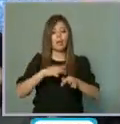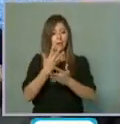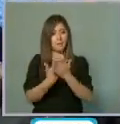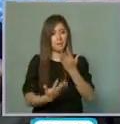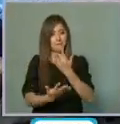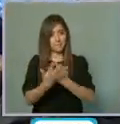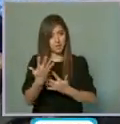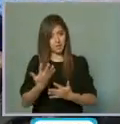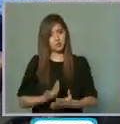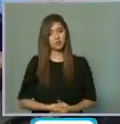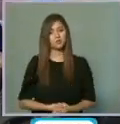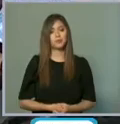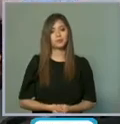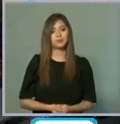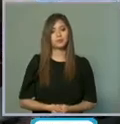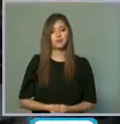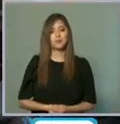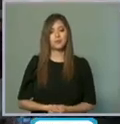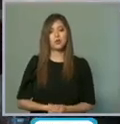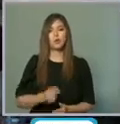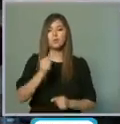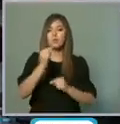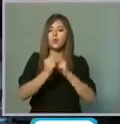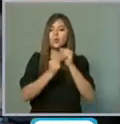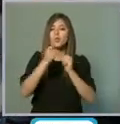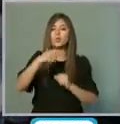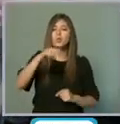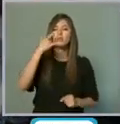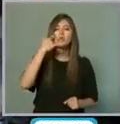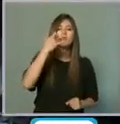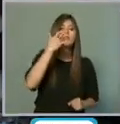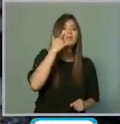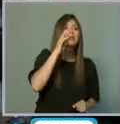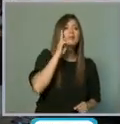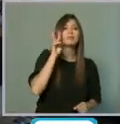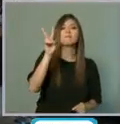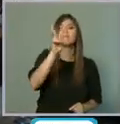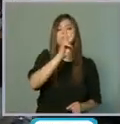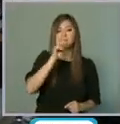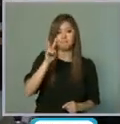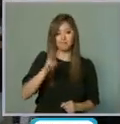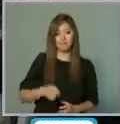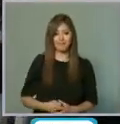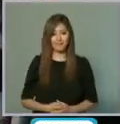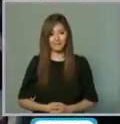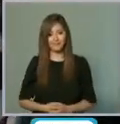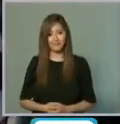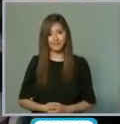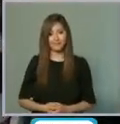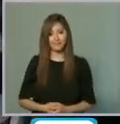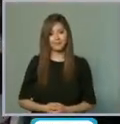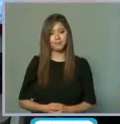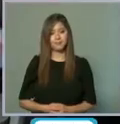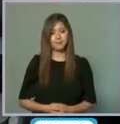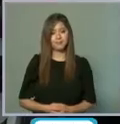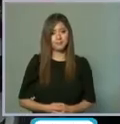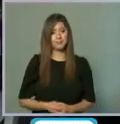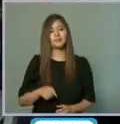Ahora sí que no sea así. Échele un ojito a todo esto. Ay, ay, ay.